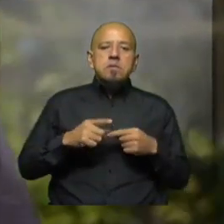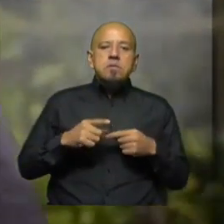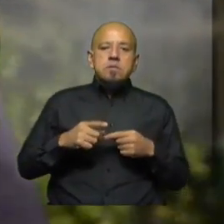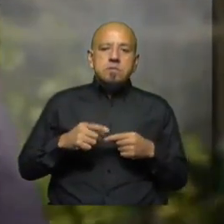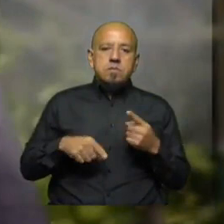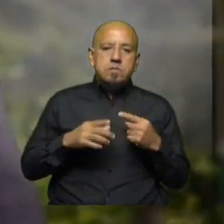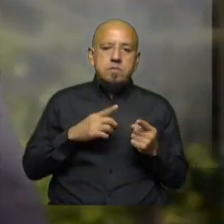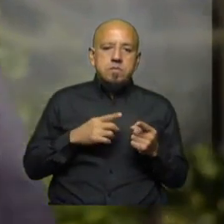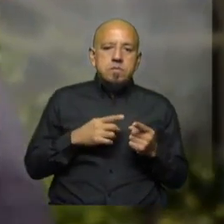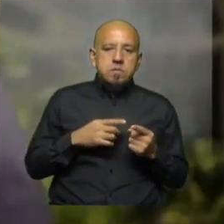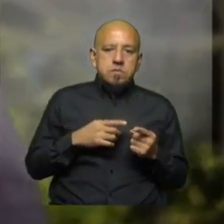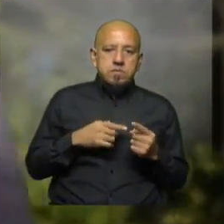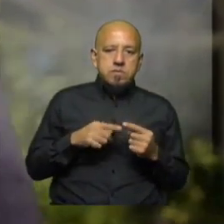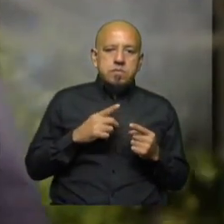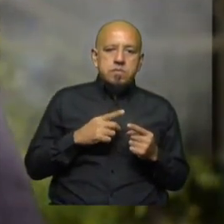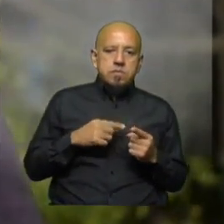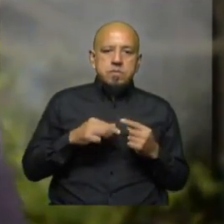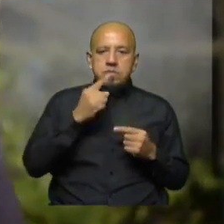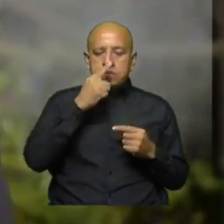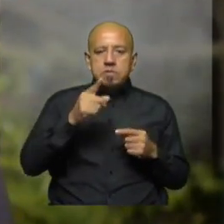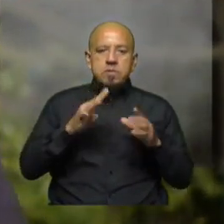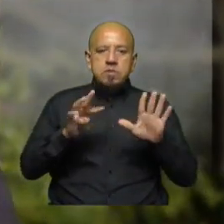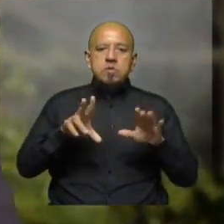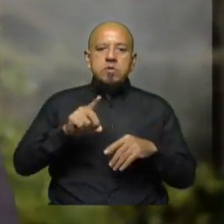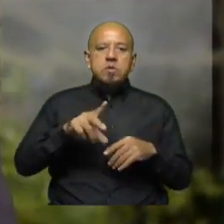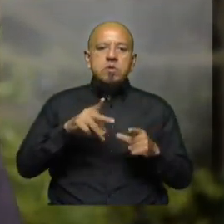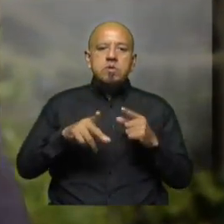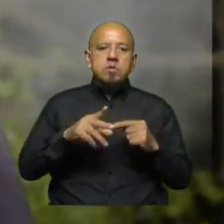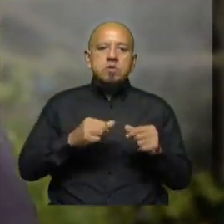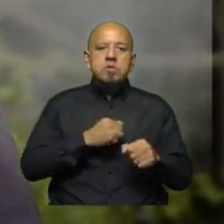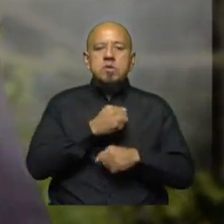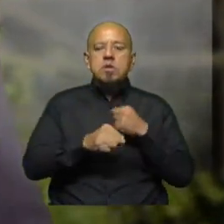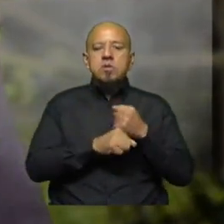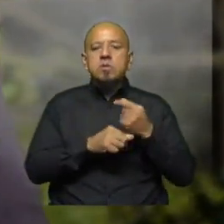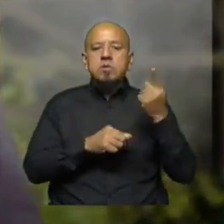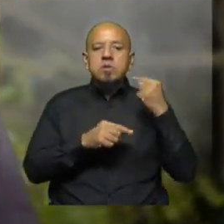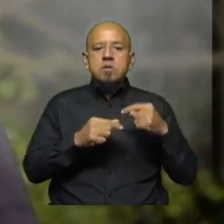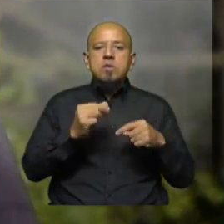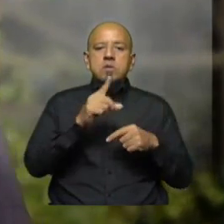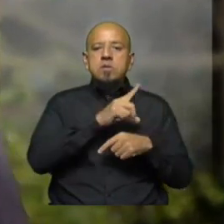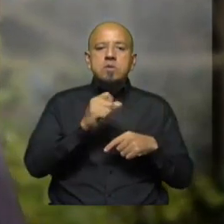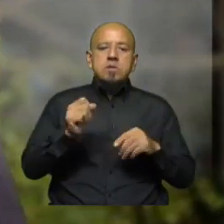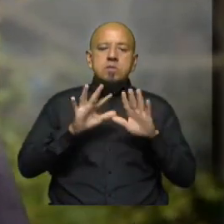del año 1912, o sea que el año pasado cumplió 110 años, la Rosaleda,